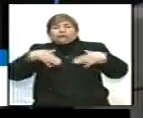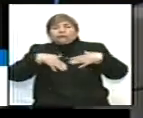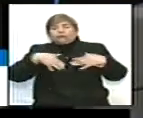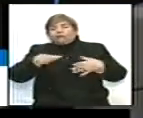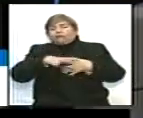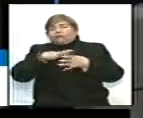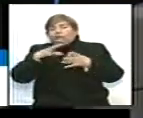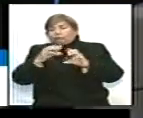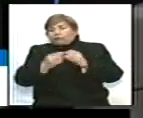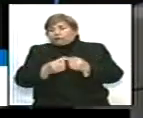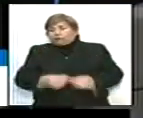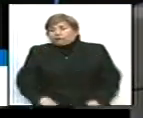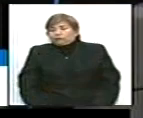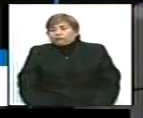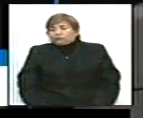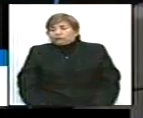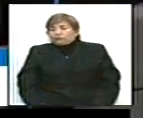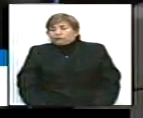pequeños grupos.